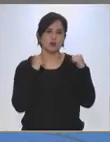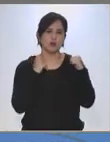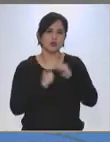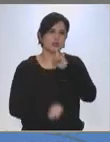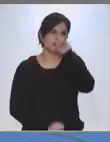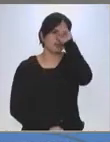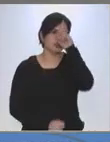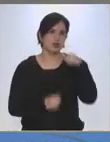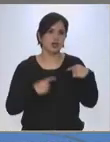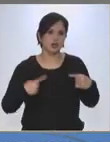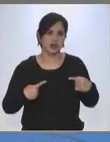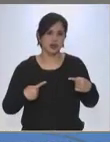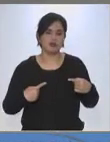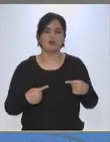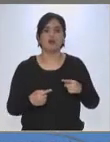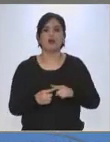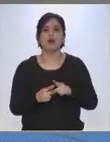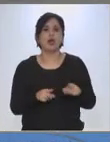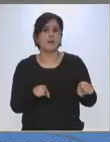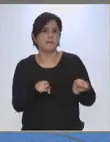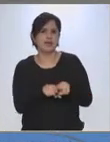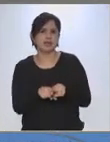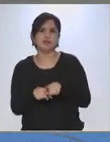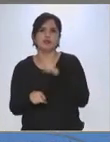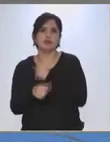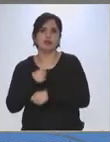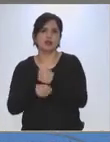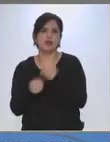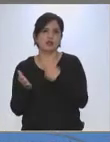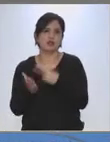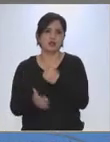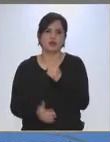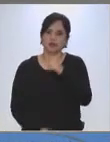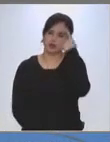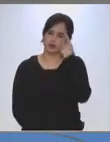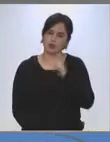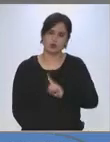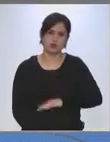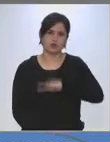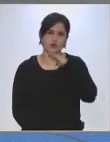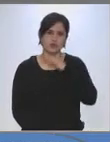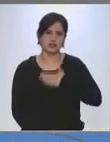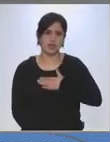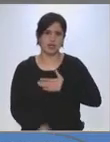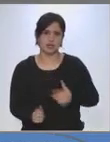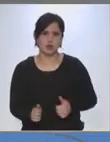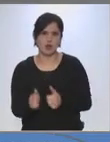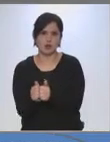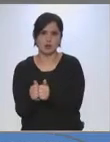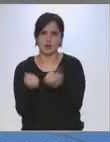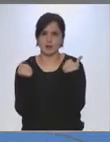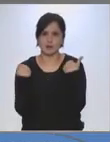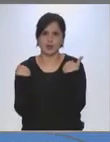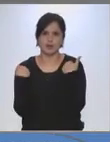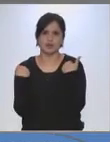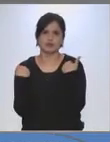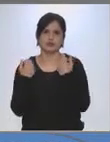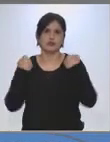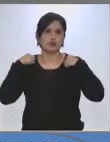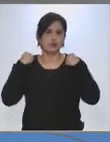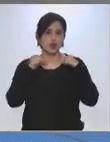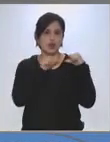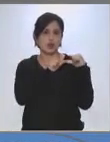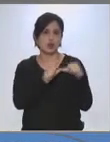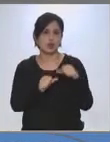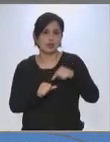es similar hasta el año 2021 y absolutamente insuficiente si queremos acompañar la preparación de los deportistas durante